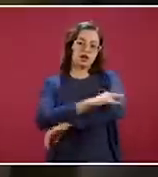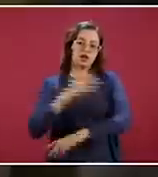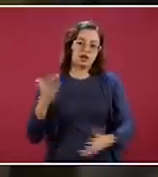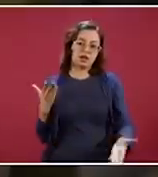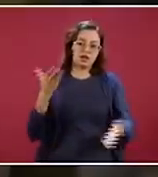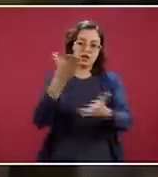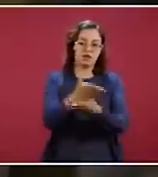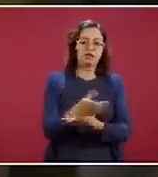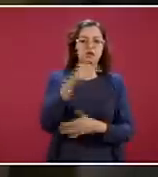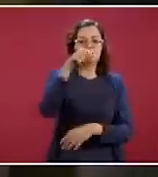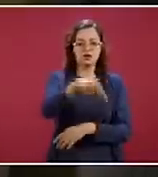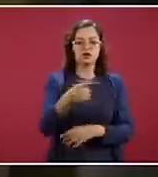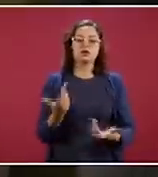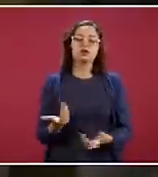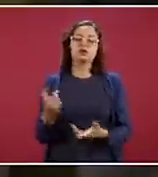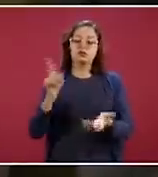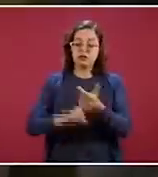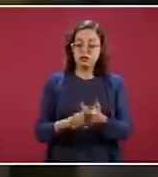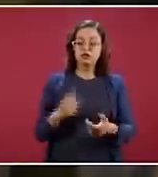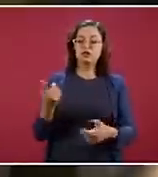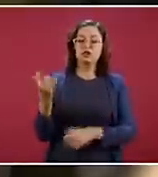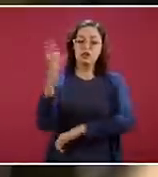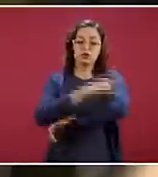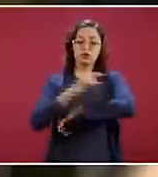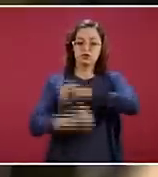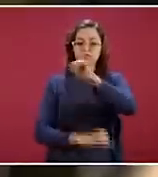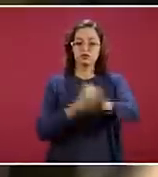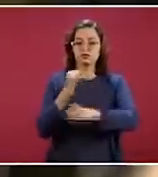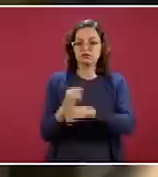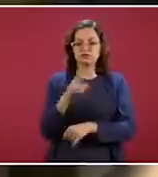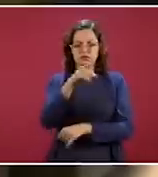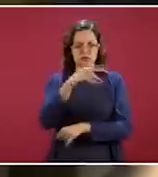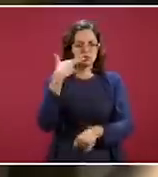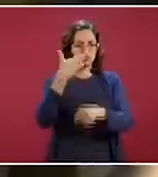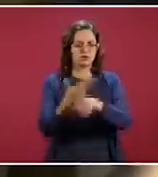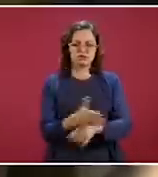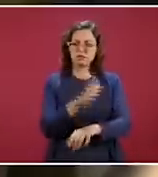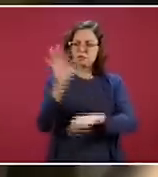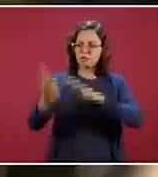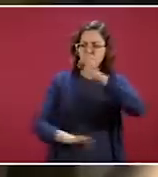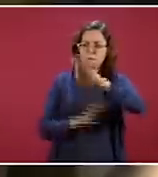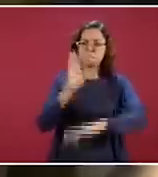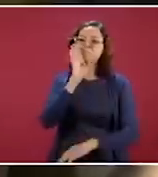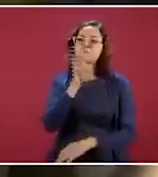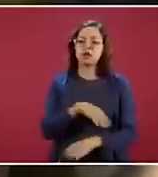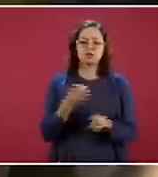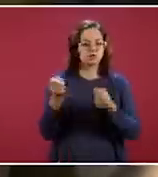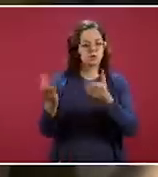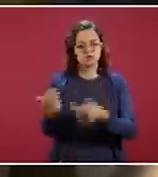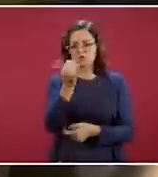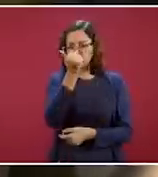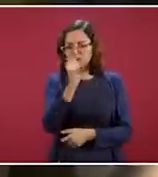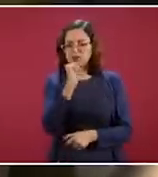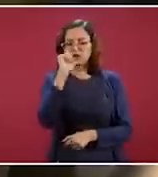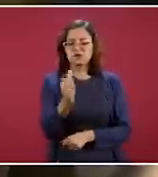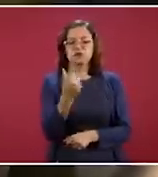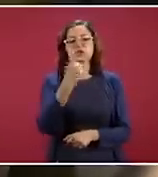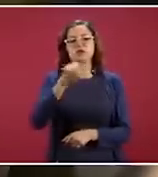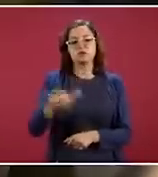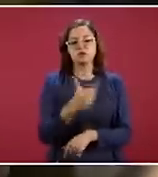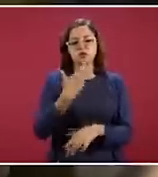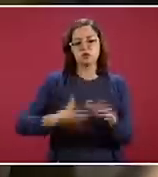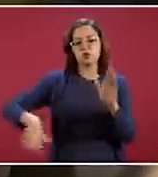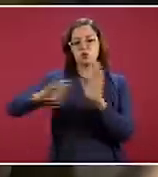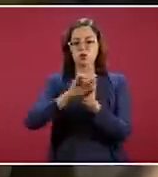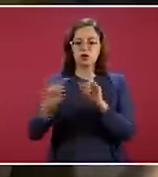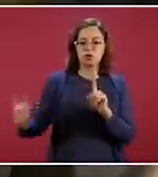están siendo maltratados por personal de su organismo, que no les dan de comer, que los encierran en un cuarto pequeño